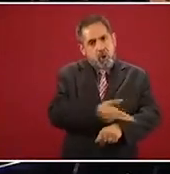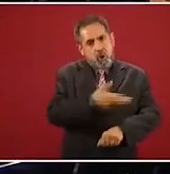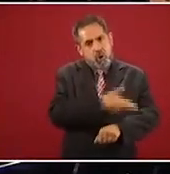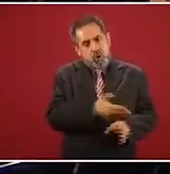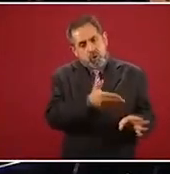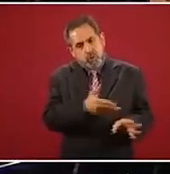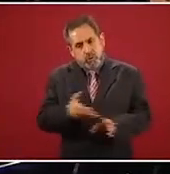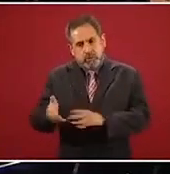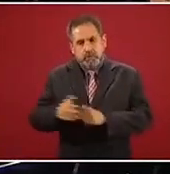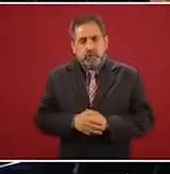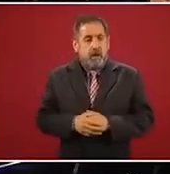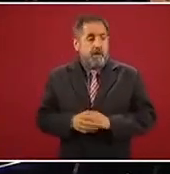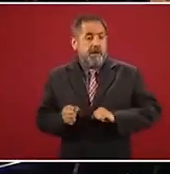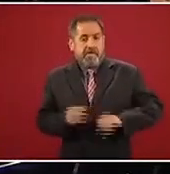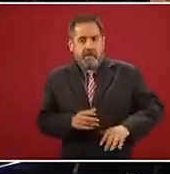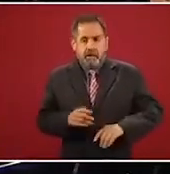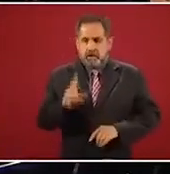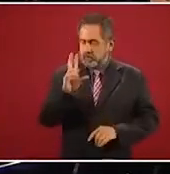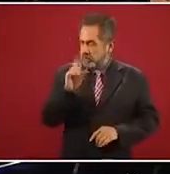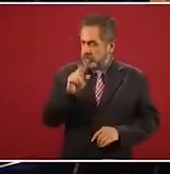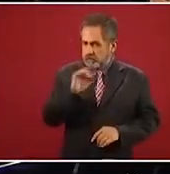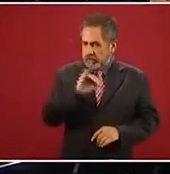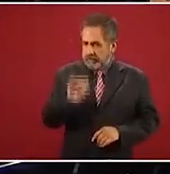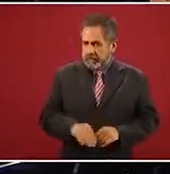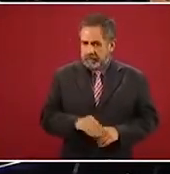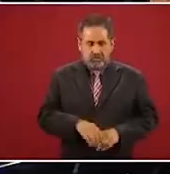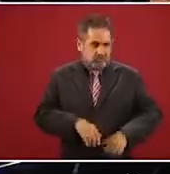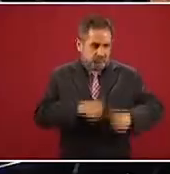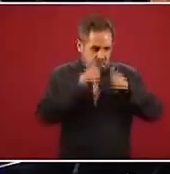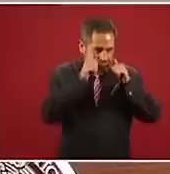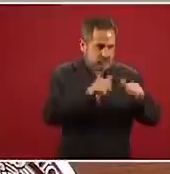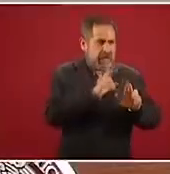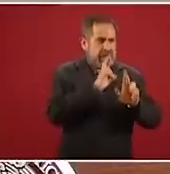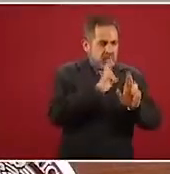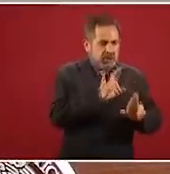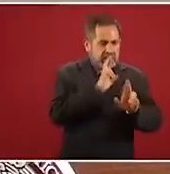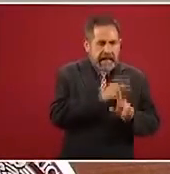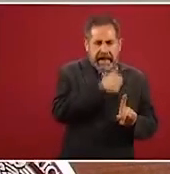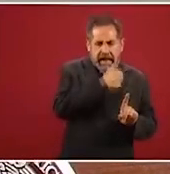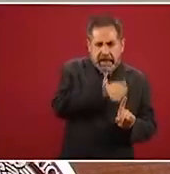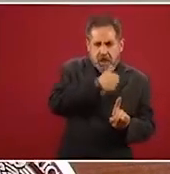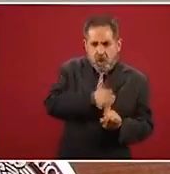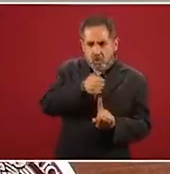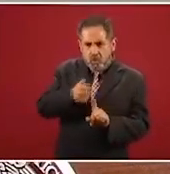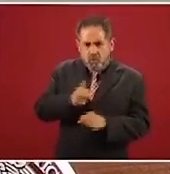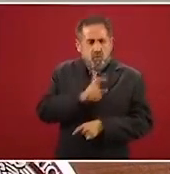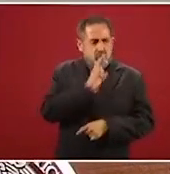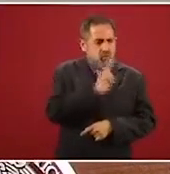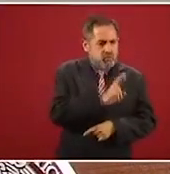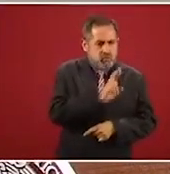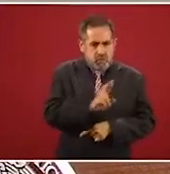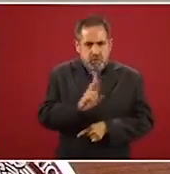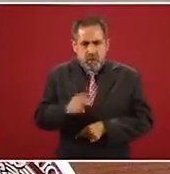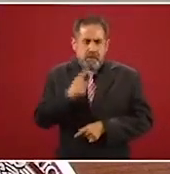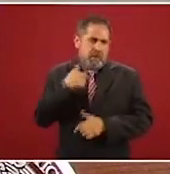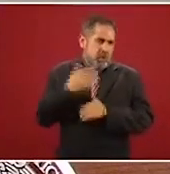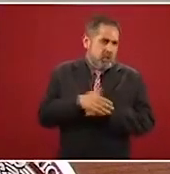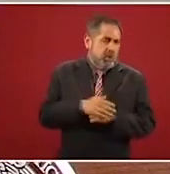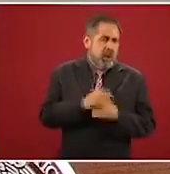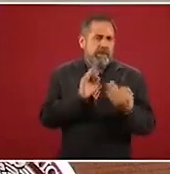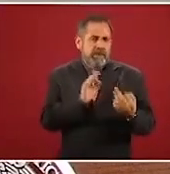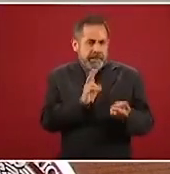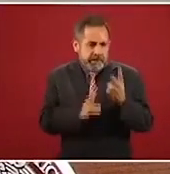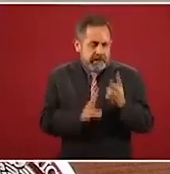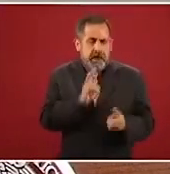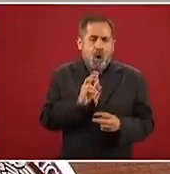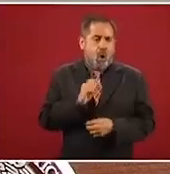No estamos dejando a una sola persona sin una respuesta, ya sea para que se lleve a cabo la entrevista o para que se